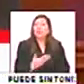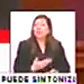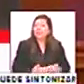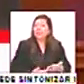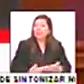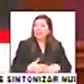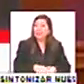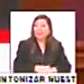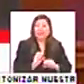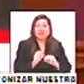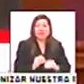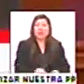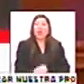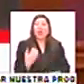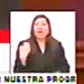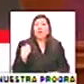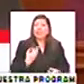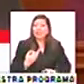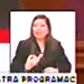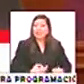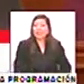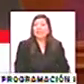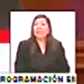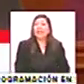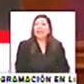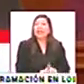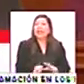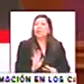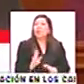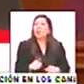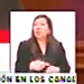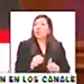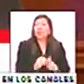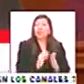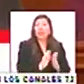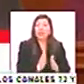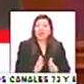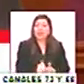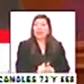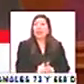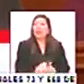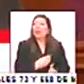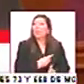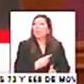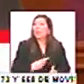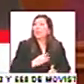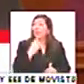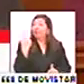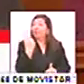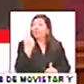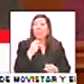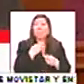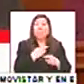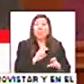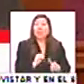documentos de gestión a propuesta de su oficina de presupuesto o la que haga sus veces en coordinación con la Dirección General de Recursos